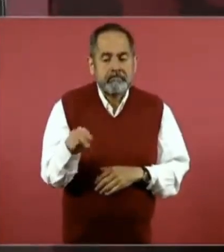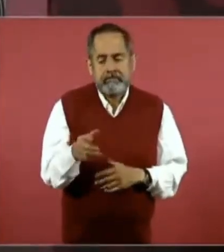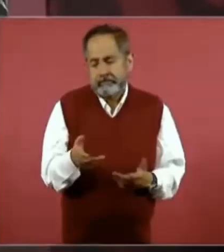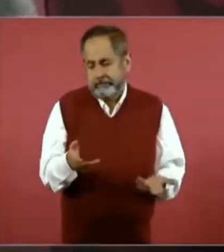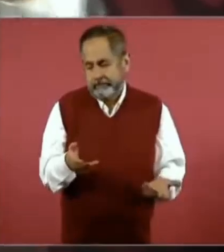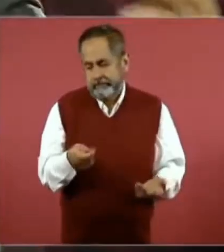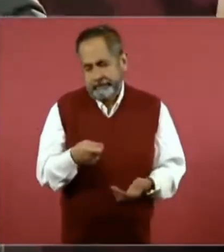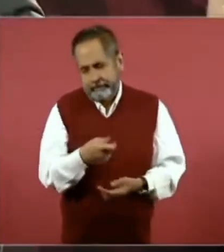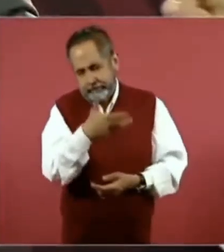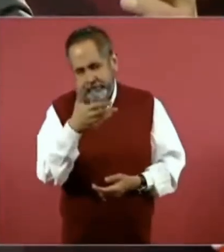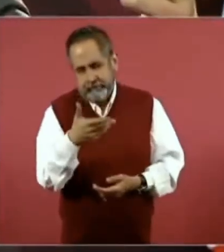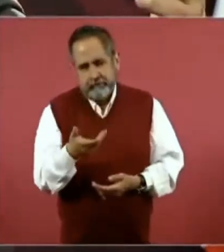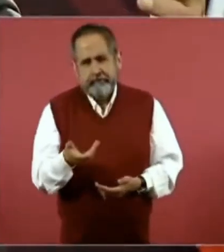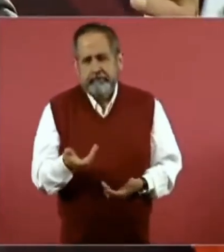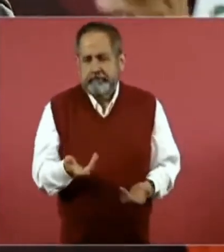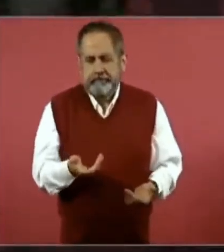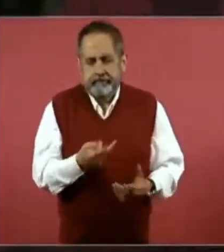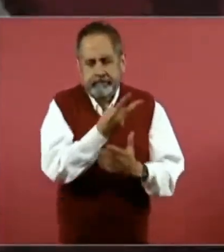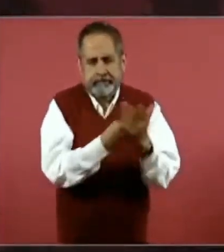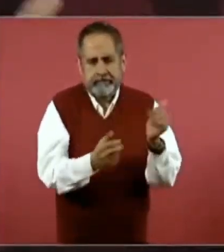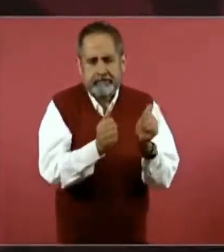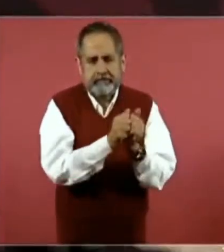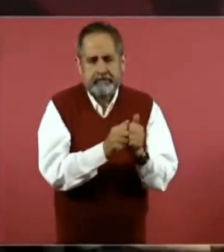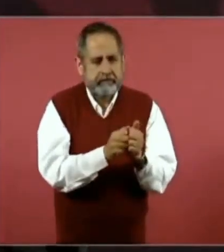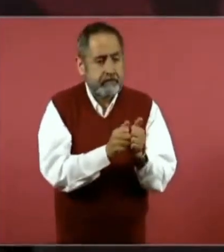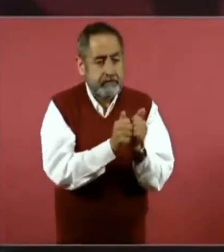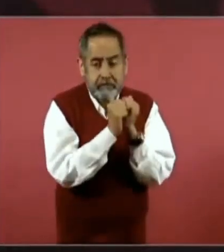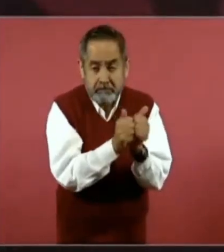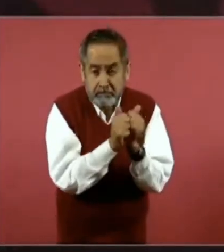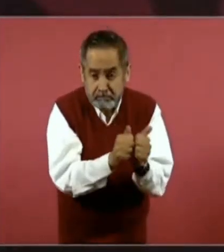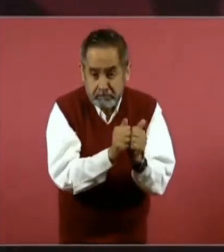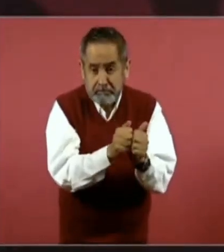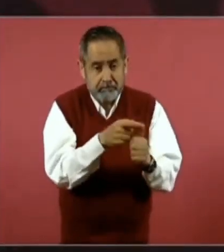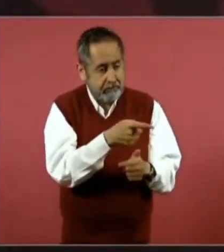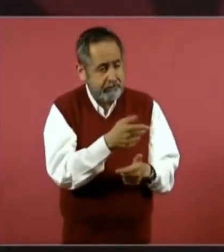al grado que terminan juntos.